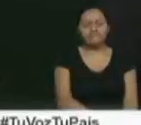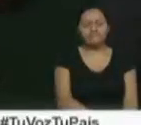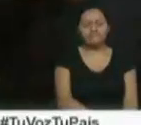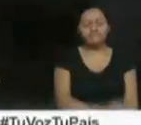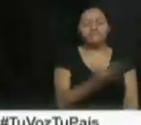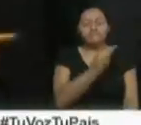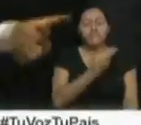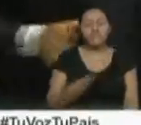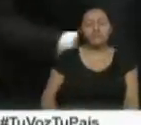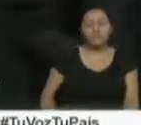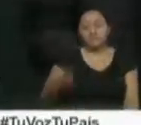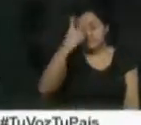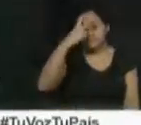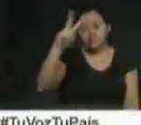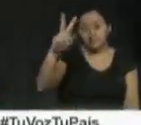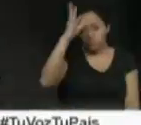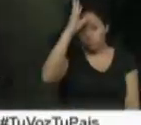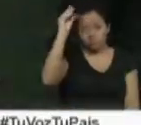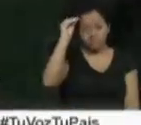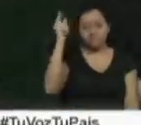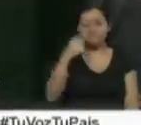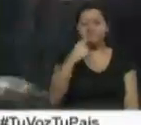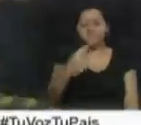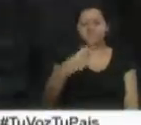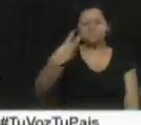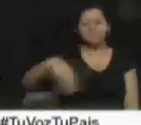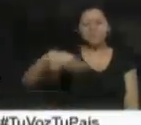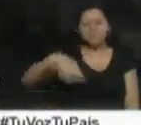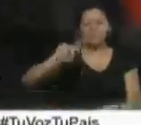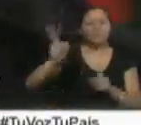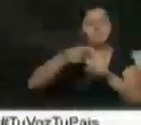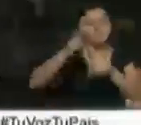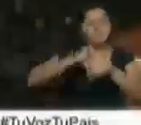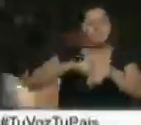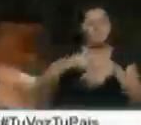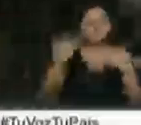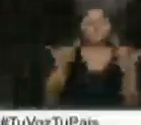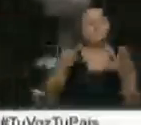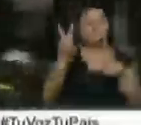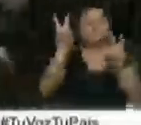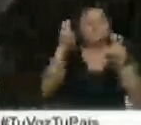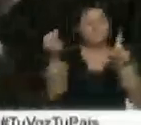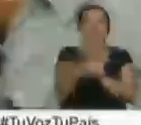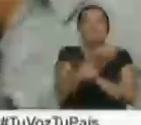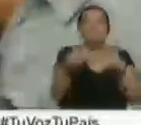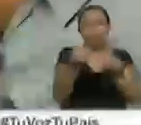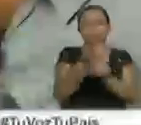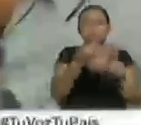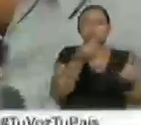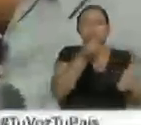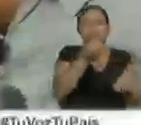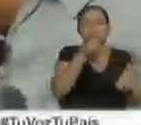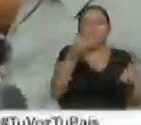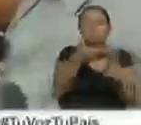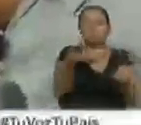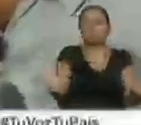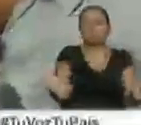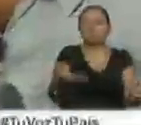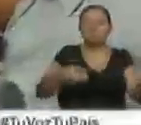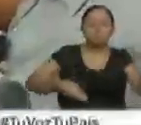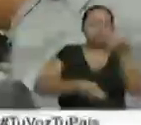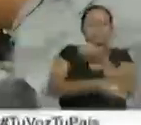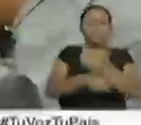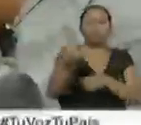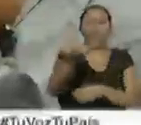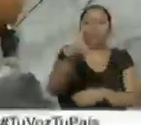El presidente de México, Enrique Peña Nieto, abordó el miércoles por primera vez el tema de la violencia contra periodistas. Luego del asesinato el